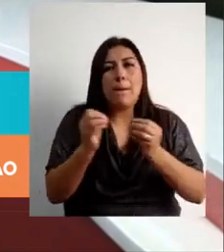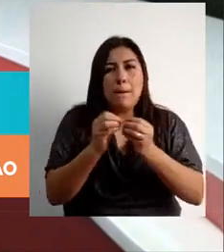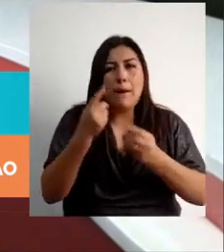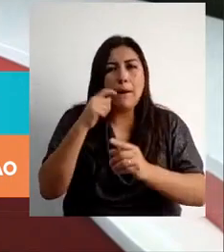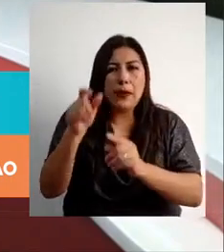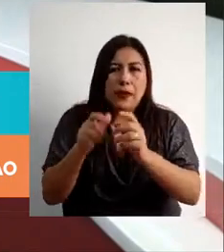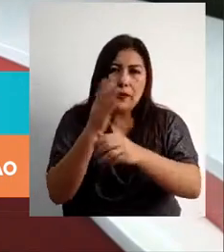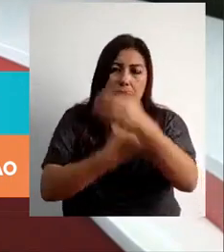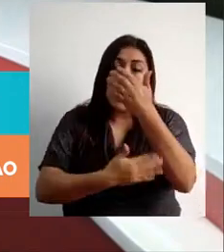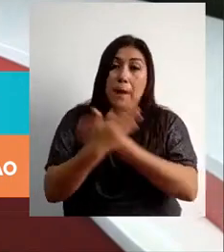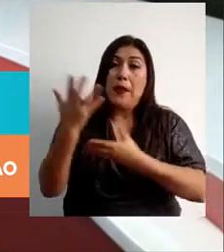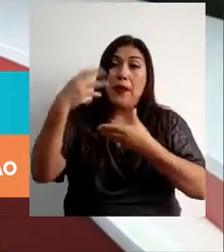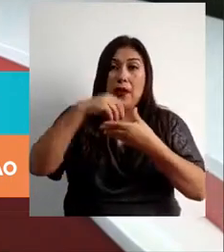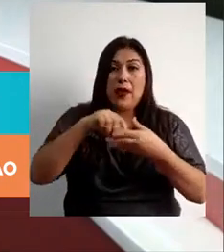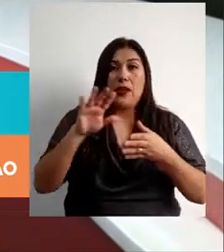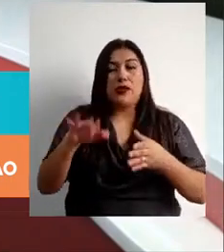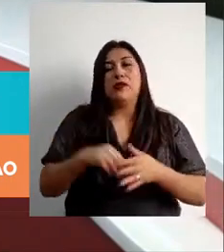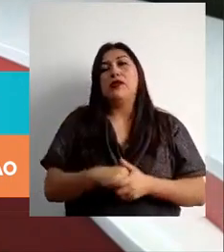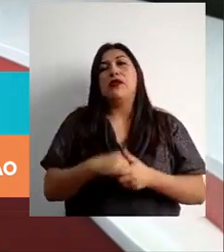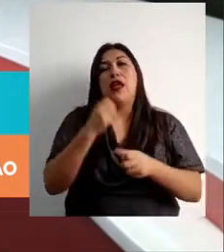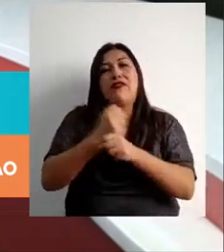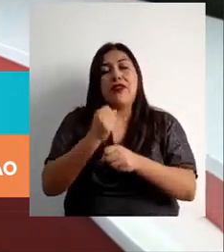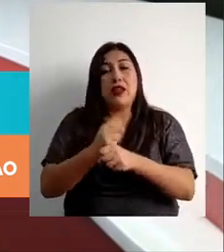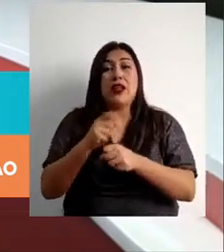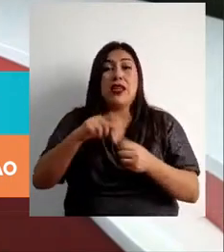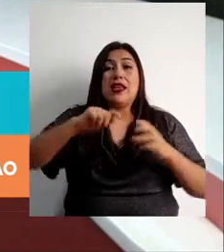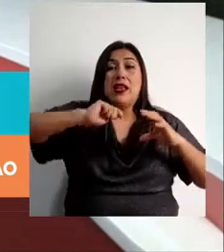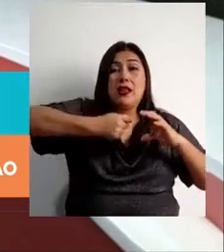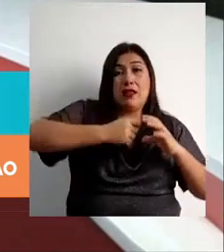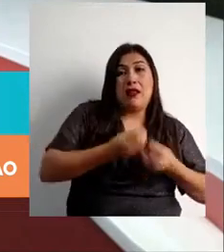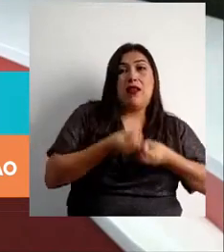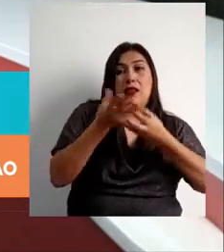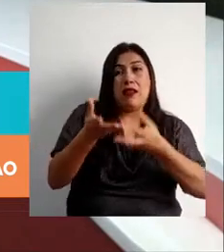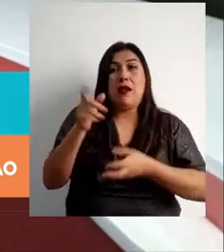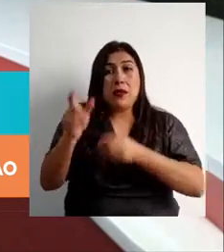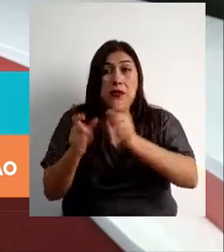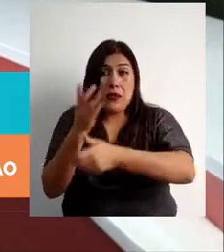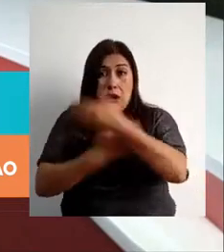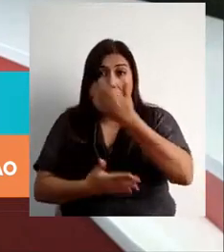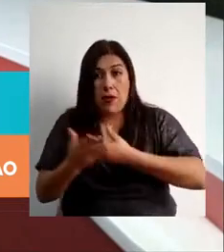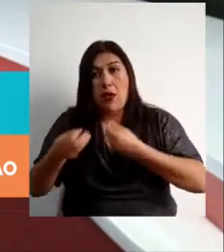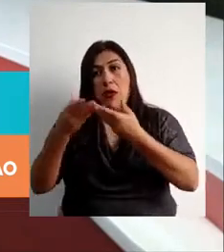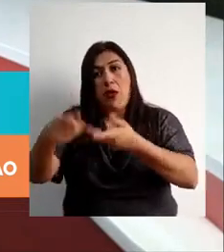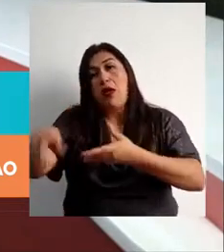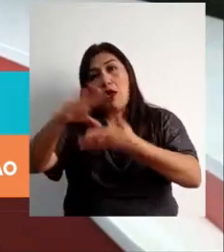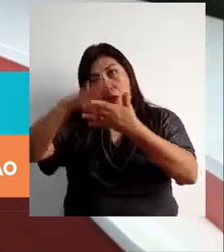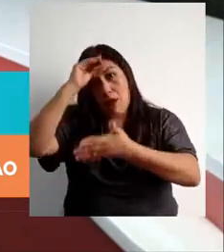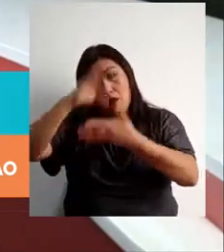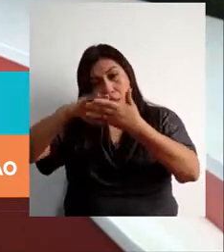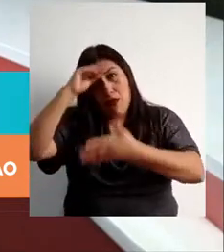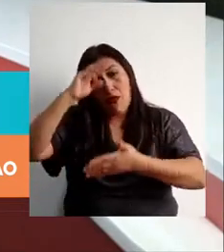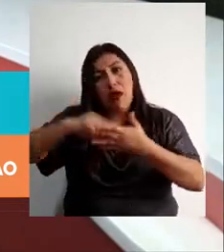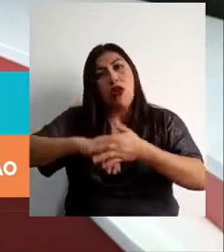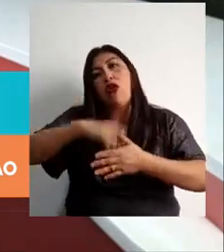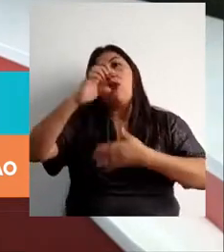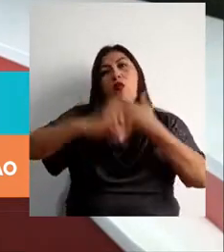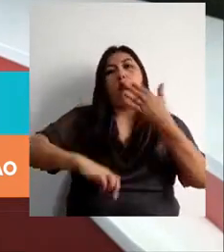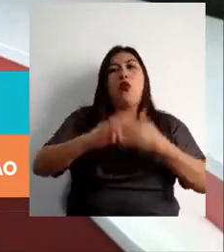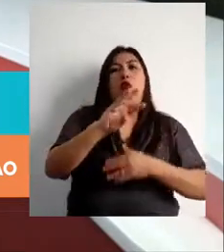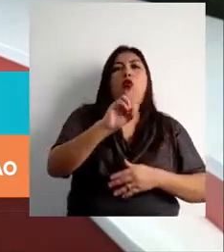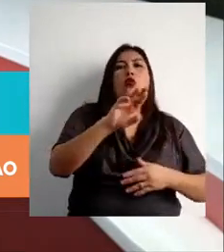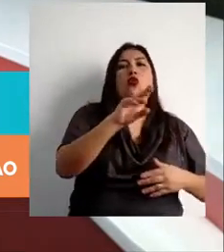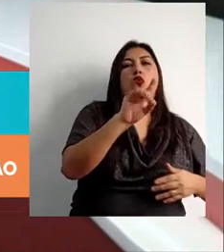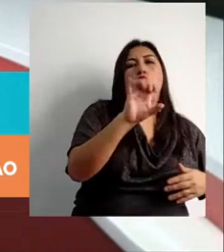con discapacidad. Este taller les permite a las personas con discapacidad aprender los office básicos, ¿no? Como el Word, el Excel,